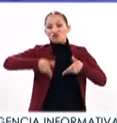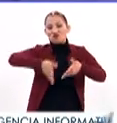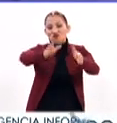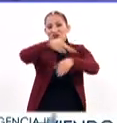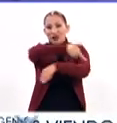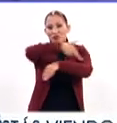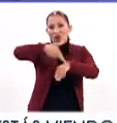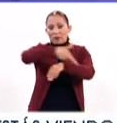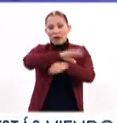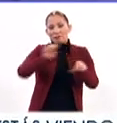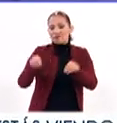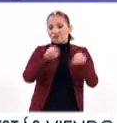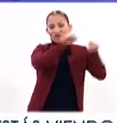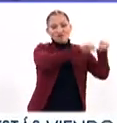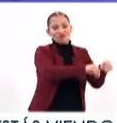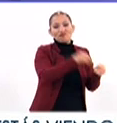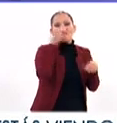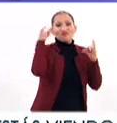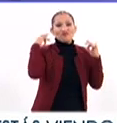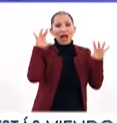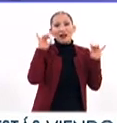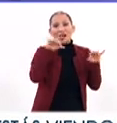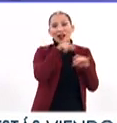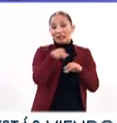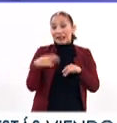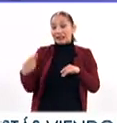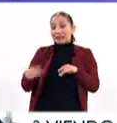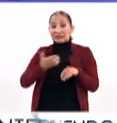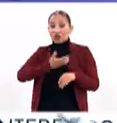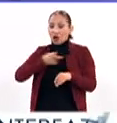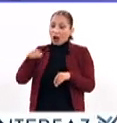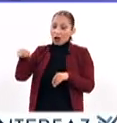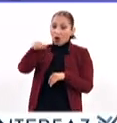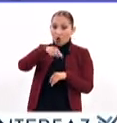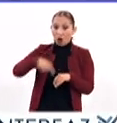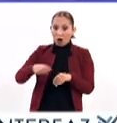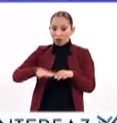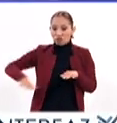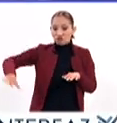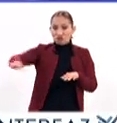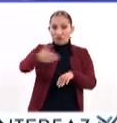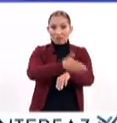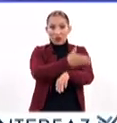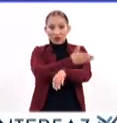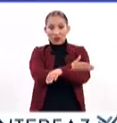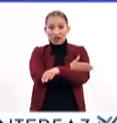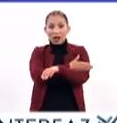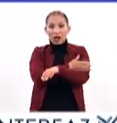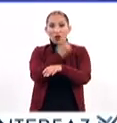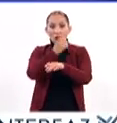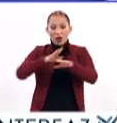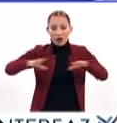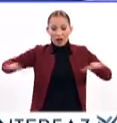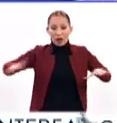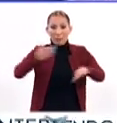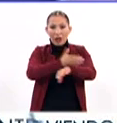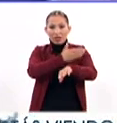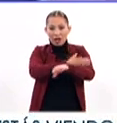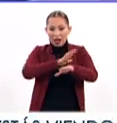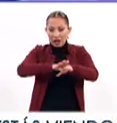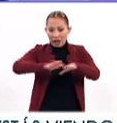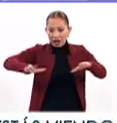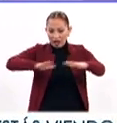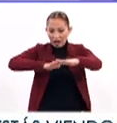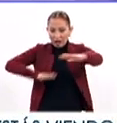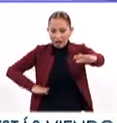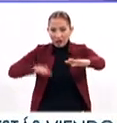Reforma, se movió el Ángel para allá y aquello que le llamaban el Zócalo, que eran unas gualdas de madera. Gualda es una viga de una sola pieza de madera, de